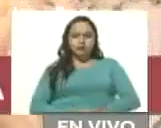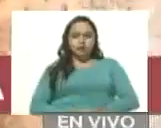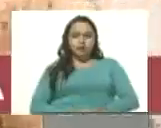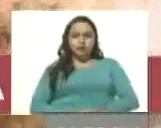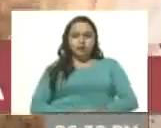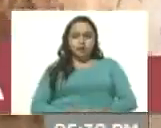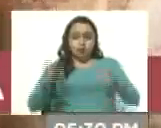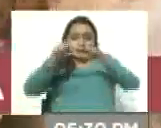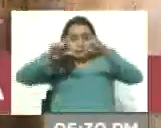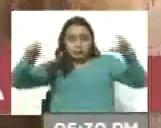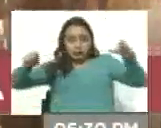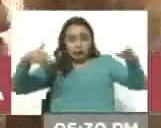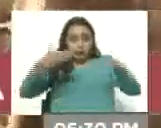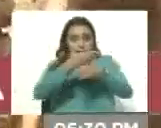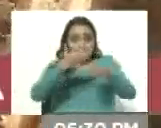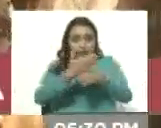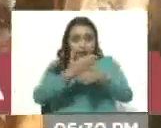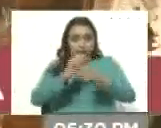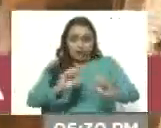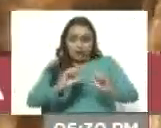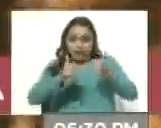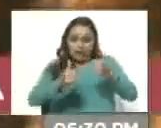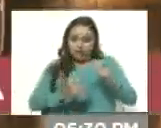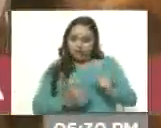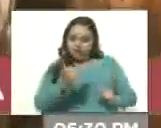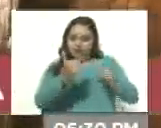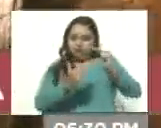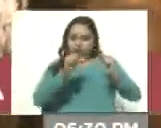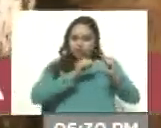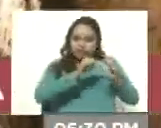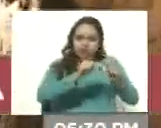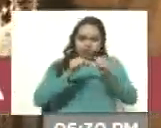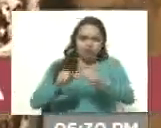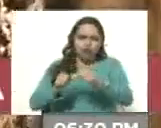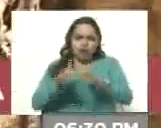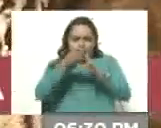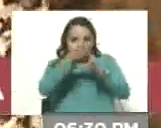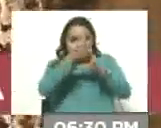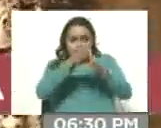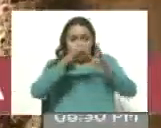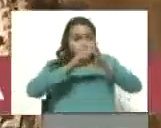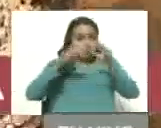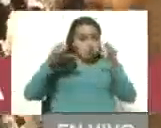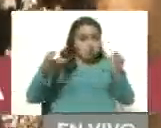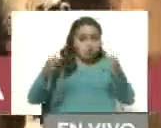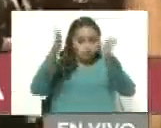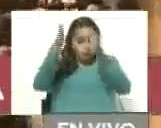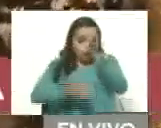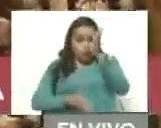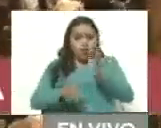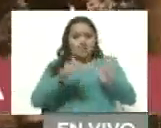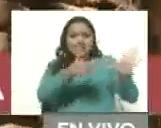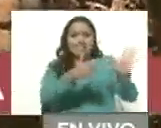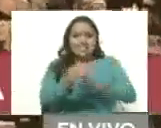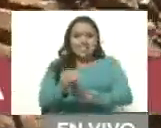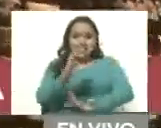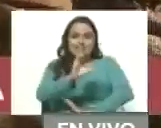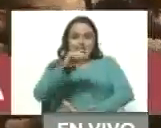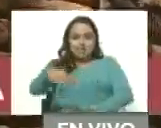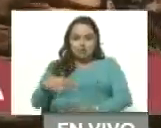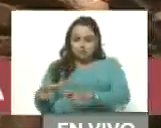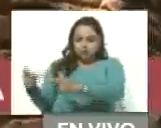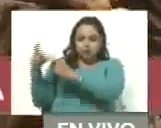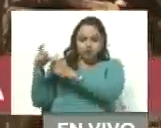dinteles de madera aceptó continuaba construyendo un muro de 60 centímetros de espesor con sistemas constructivos con